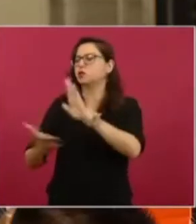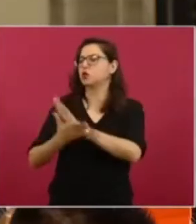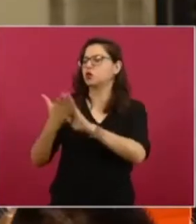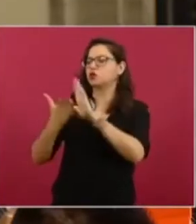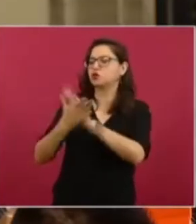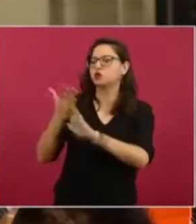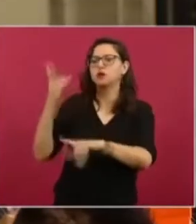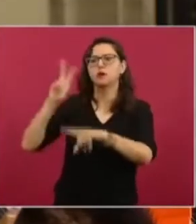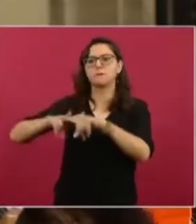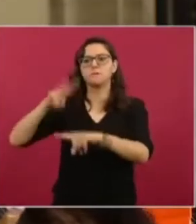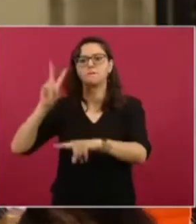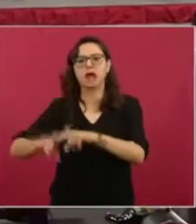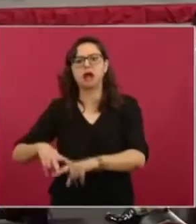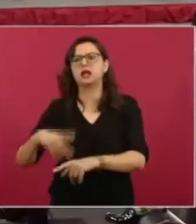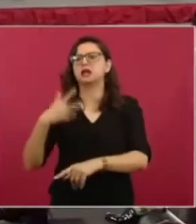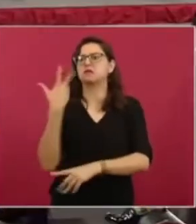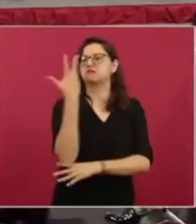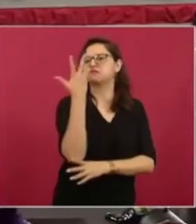del sureste mexicano.